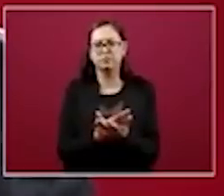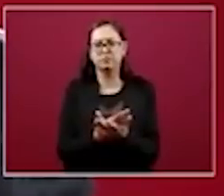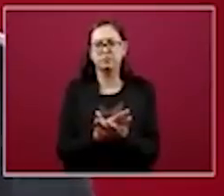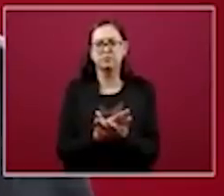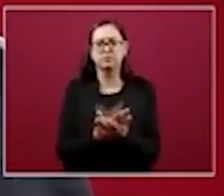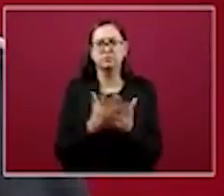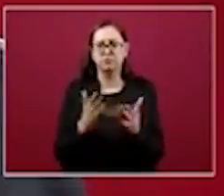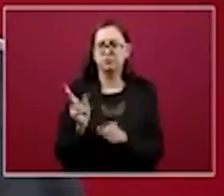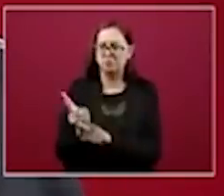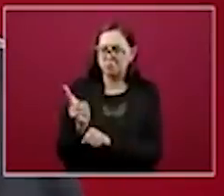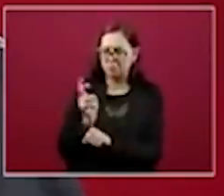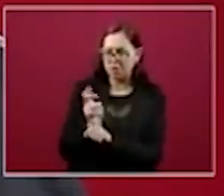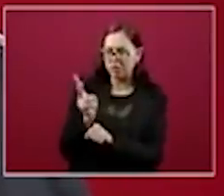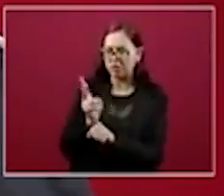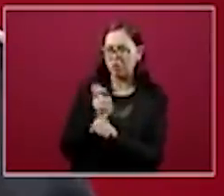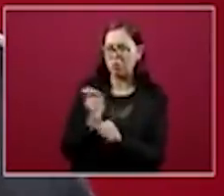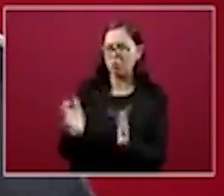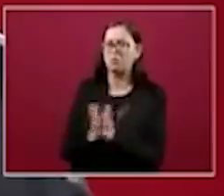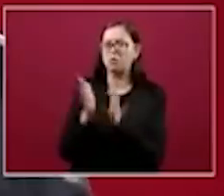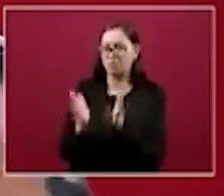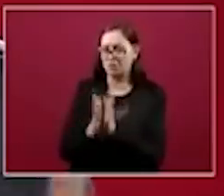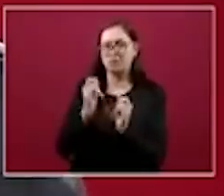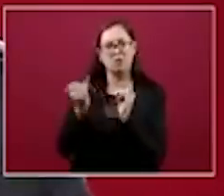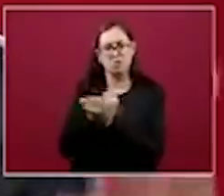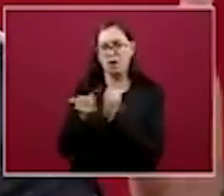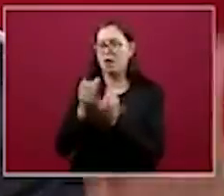cuando los invito, les digo,